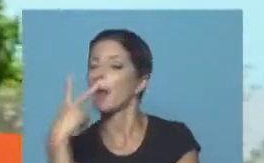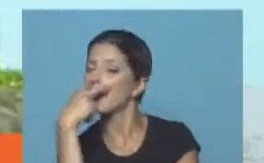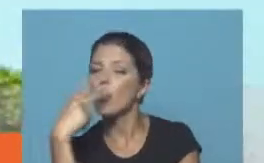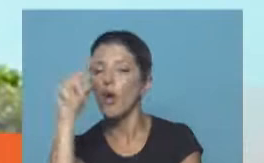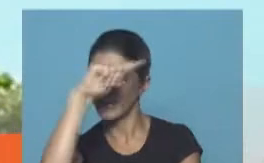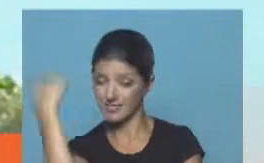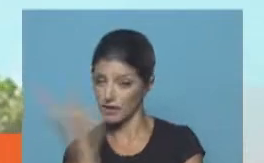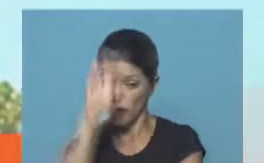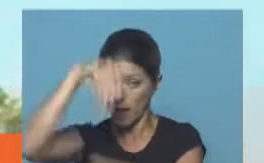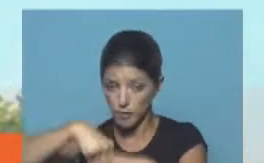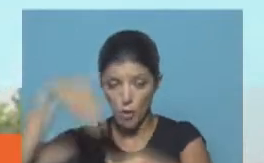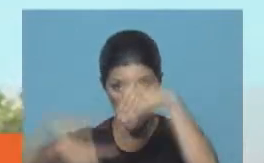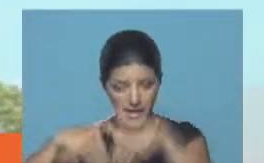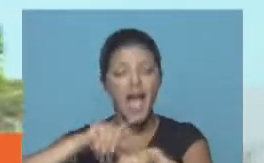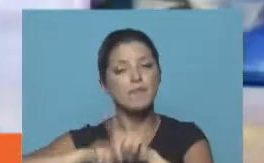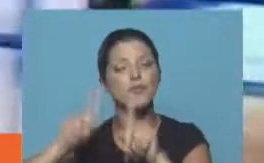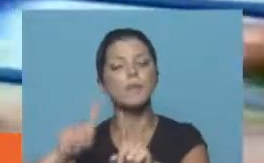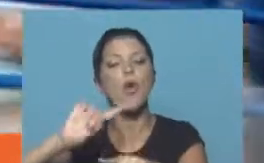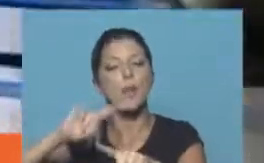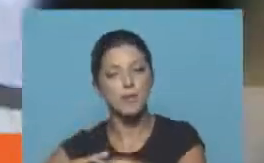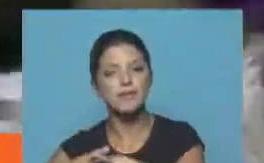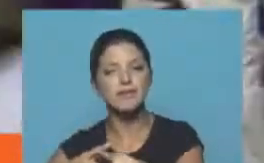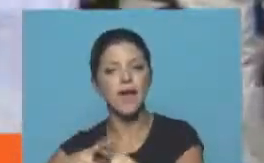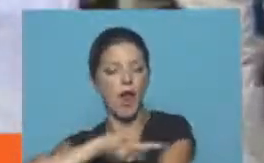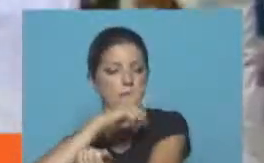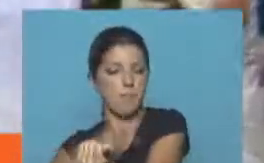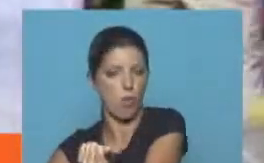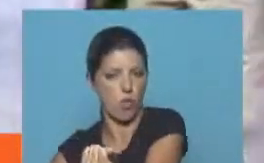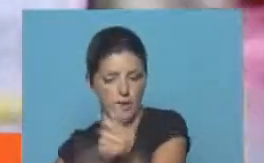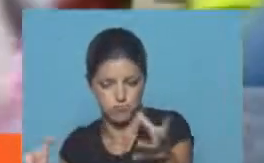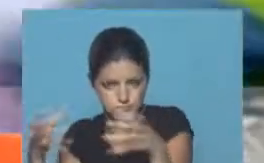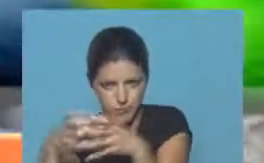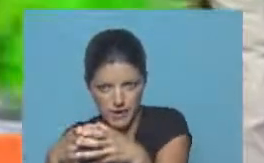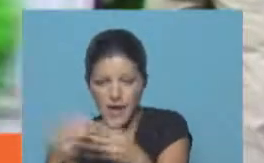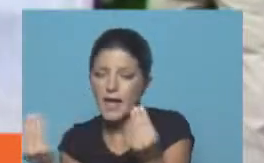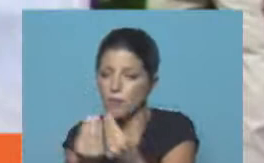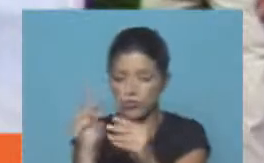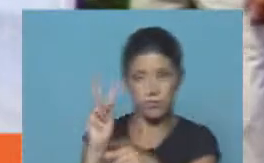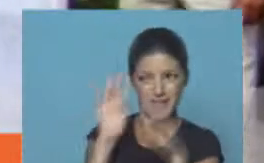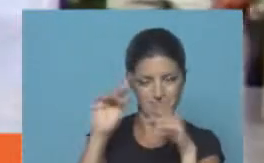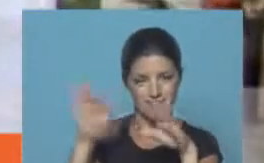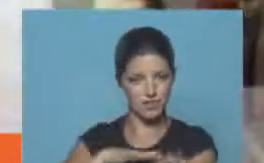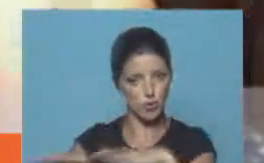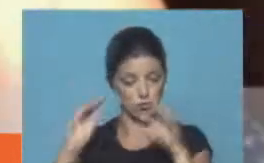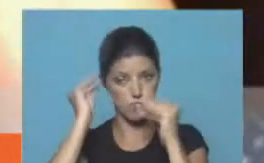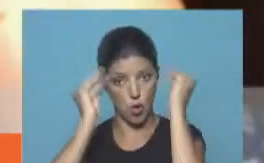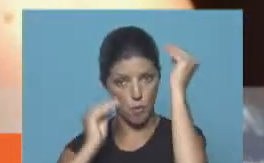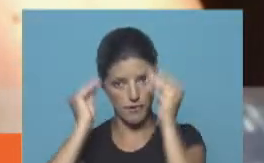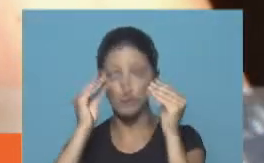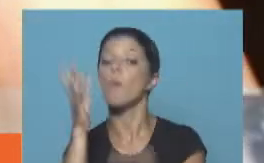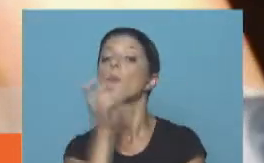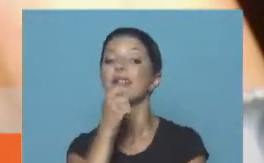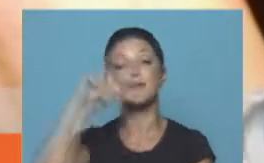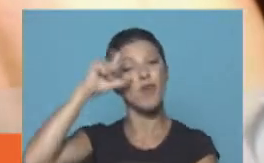internacionales en un panorama político de concentración de poder que algunos ven con suma preocupación. Es el caso de un